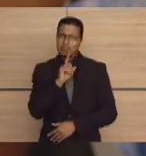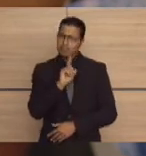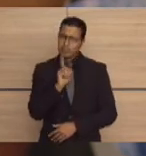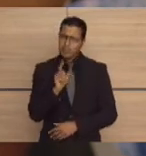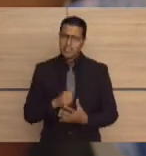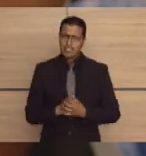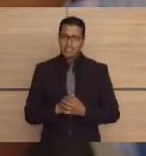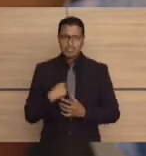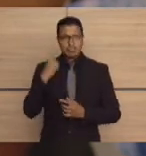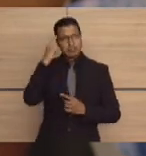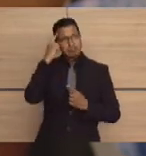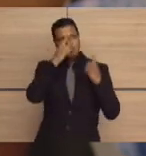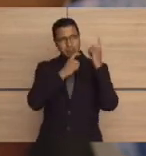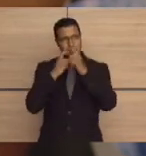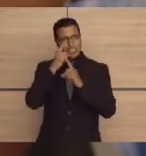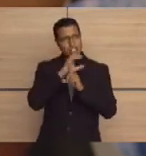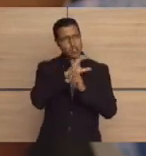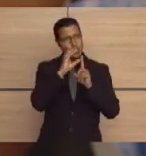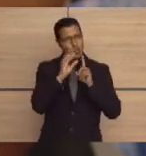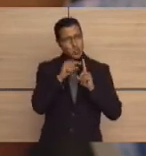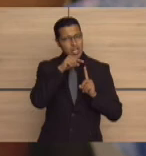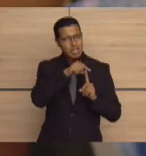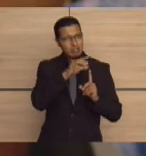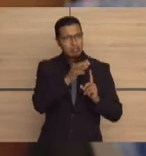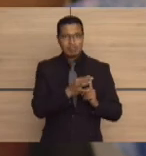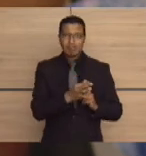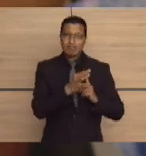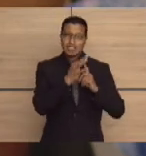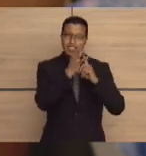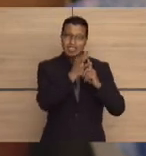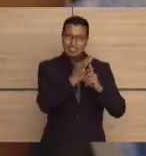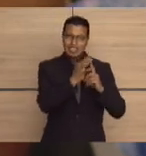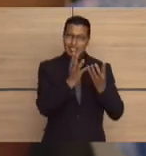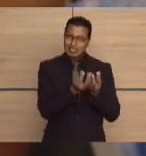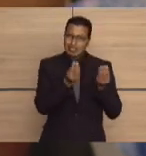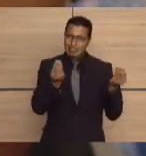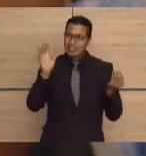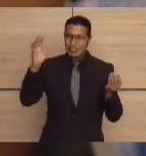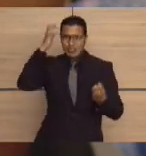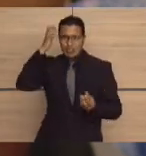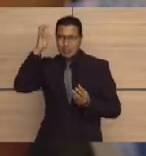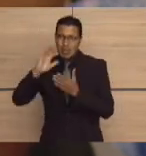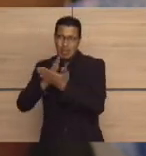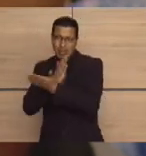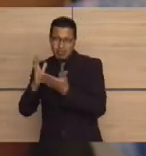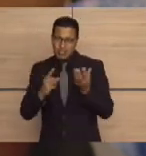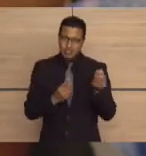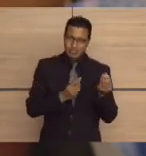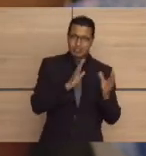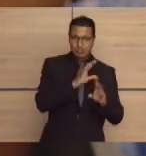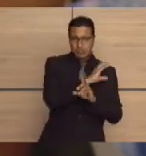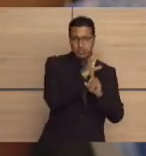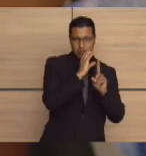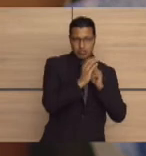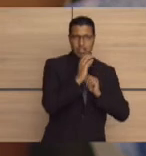declarar que nuestra cultura sea exclusivamente una cultura europea. Y por otra